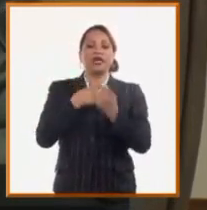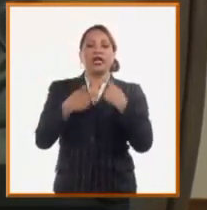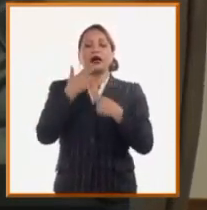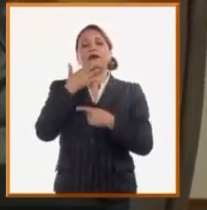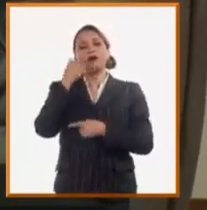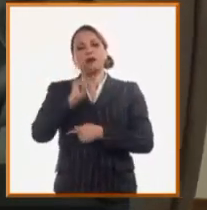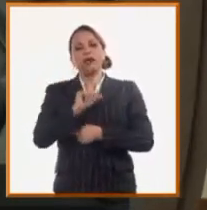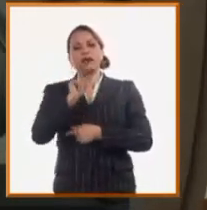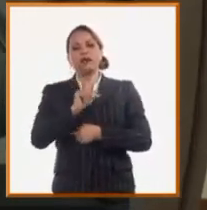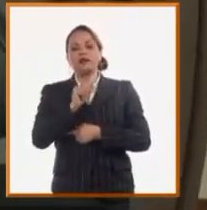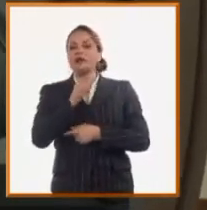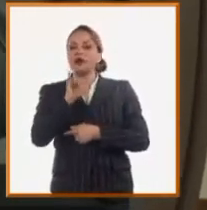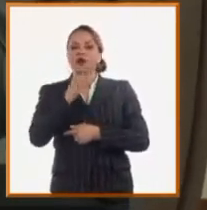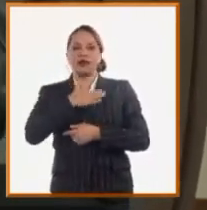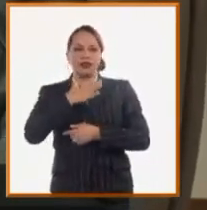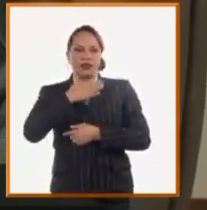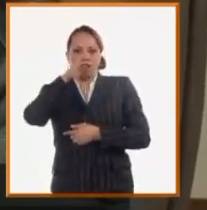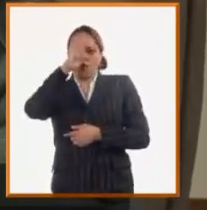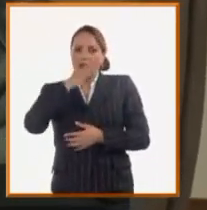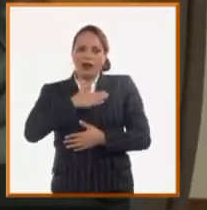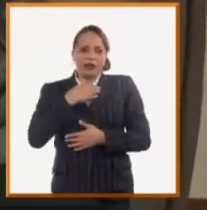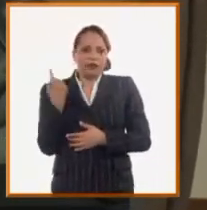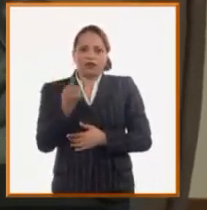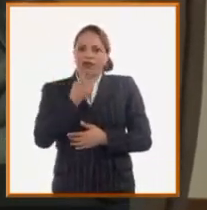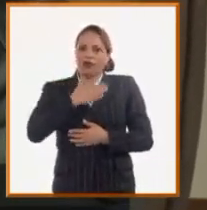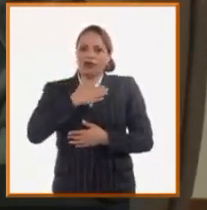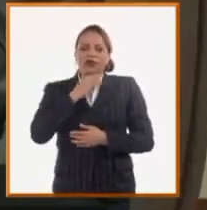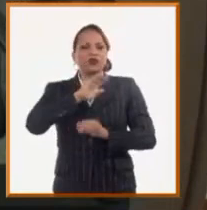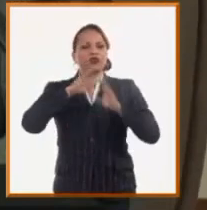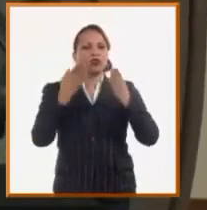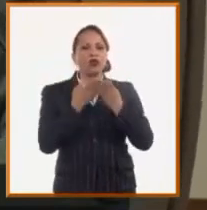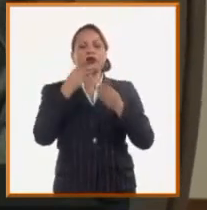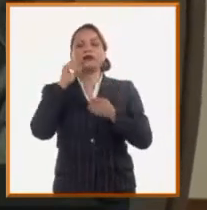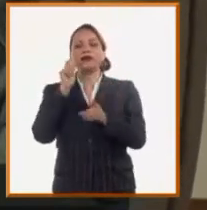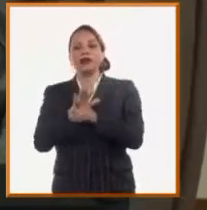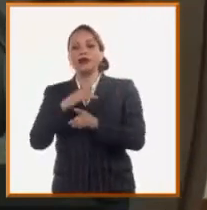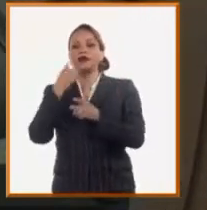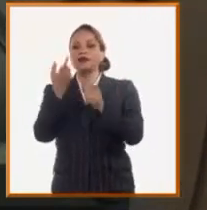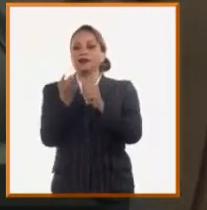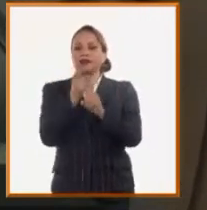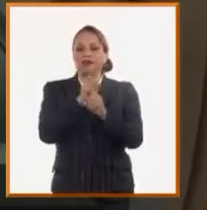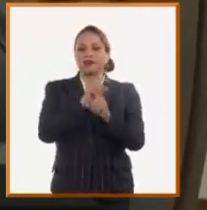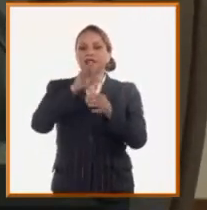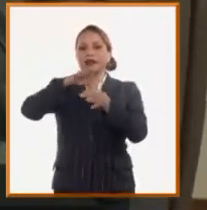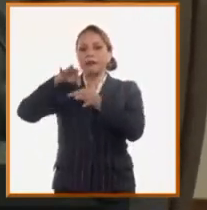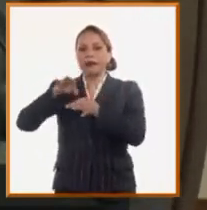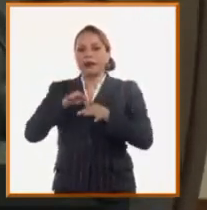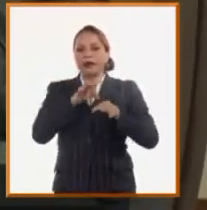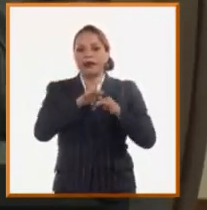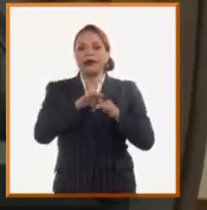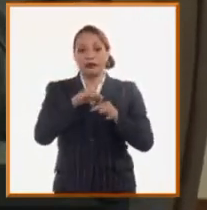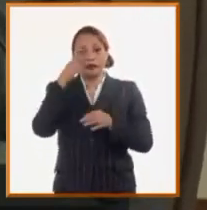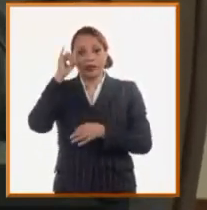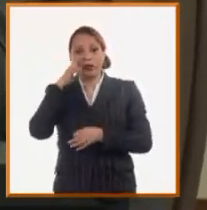rendimiento, pero la tenemos segura. Todo el mundo empieza a sembrar un poco de papa, todo el mundo empieza a tener un poco de papa. ¿Sí o